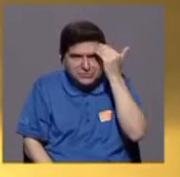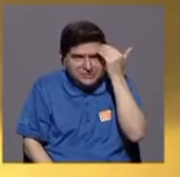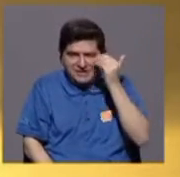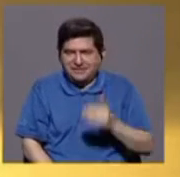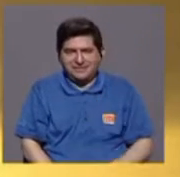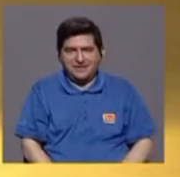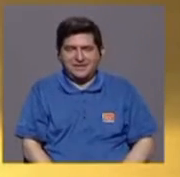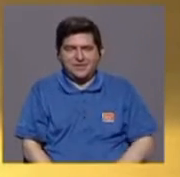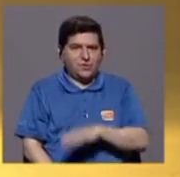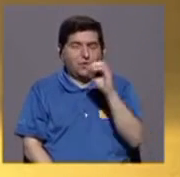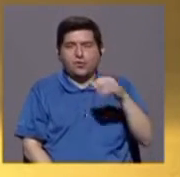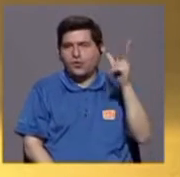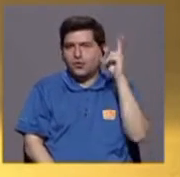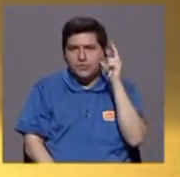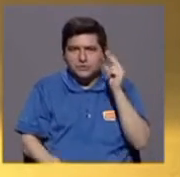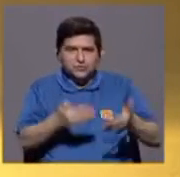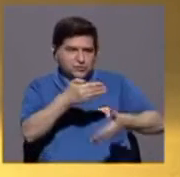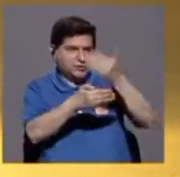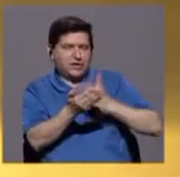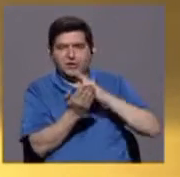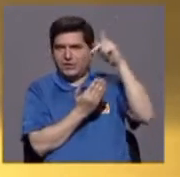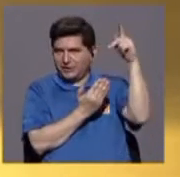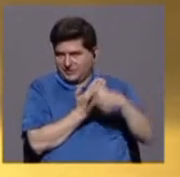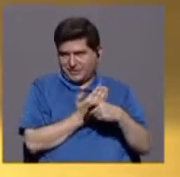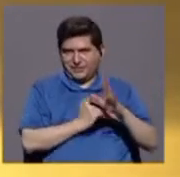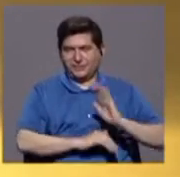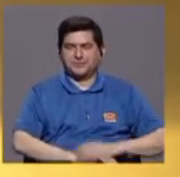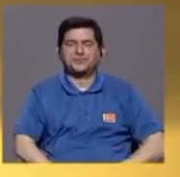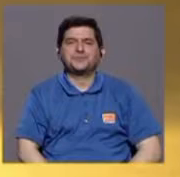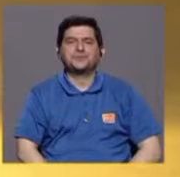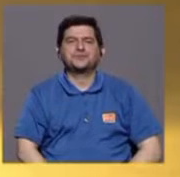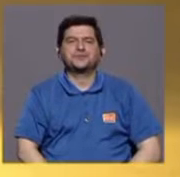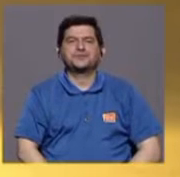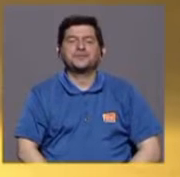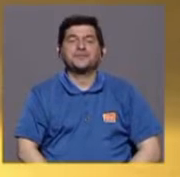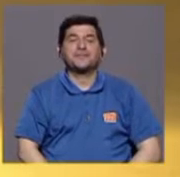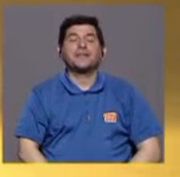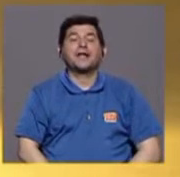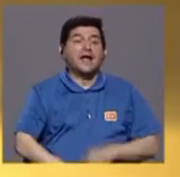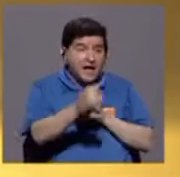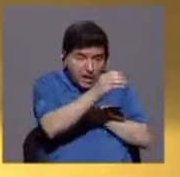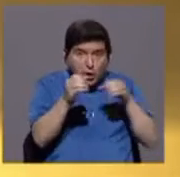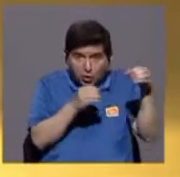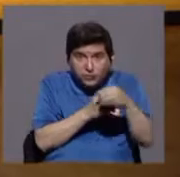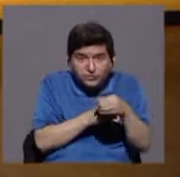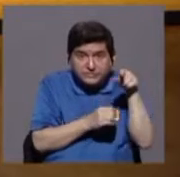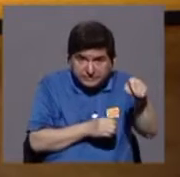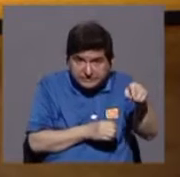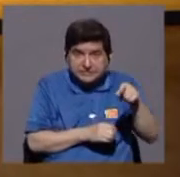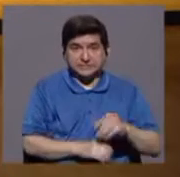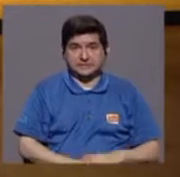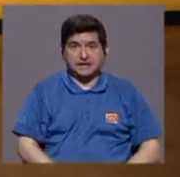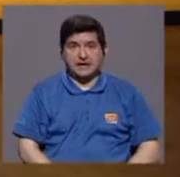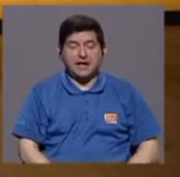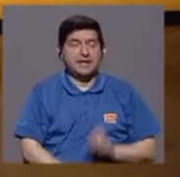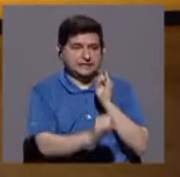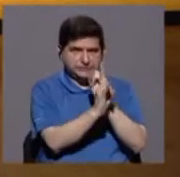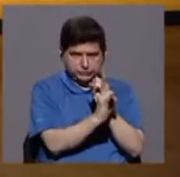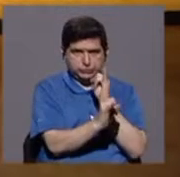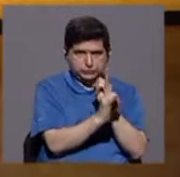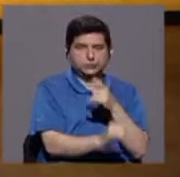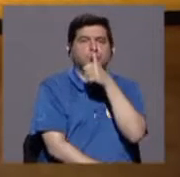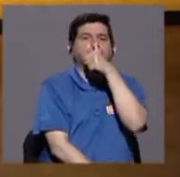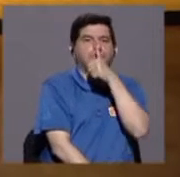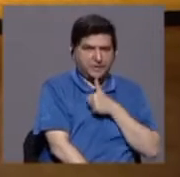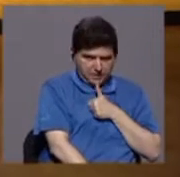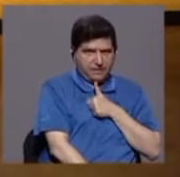oyó en la anterior ocasión. Por supuesto. La oficina es una entidad